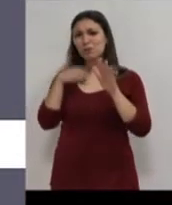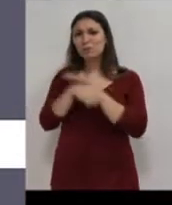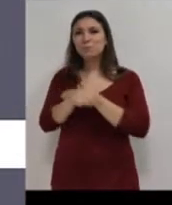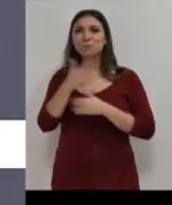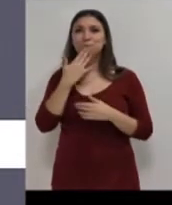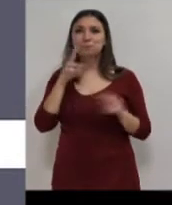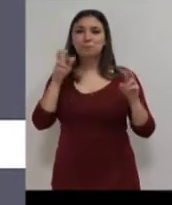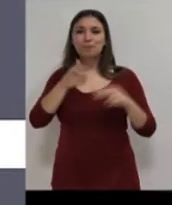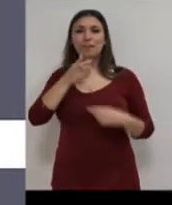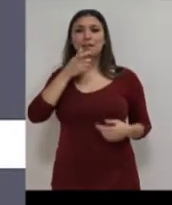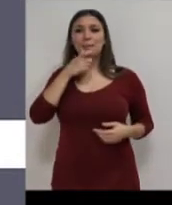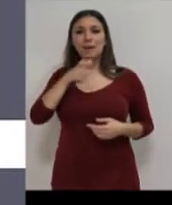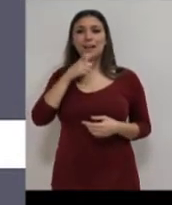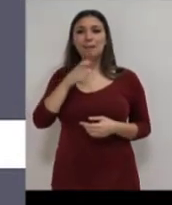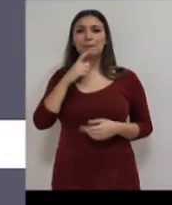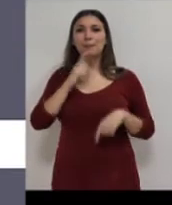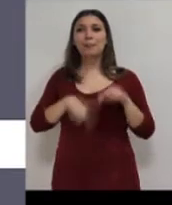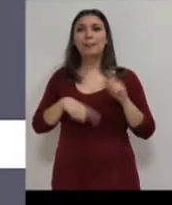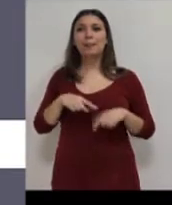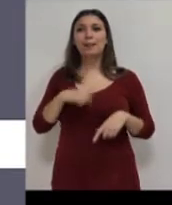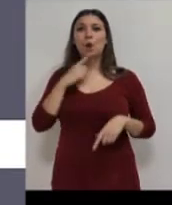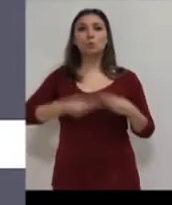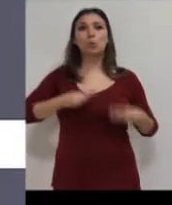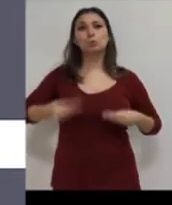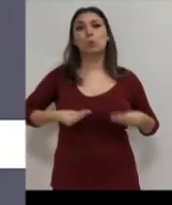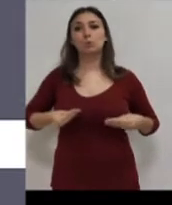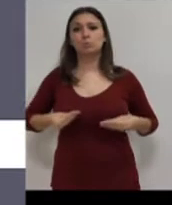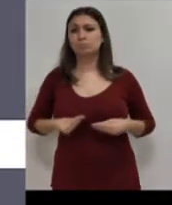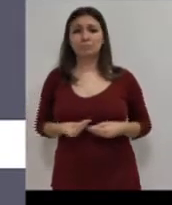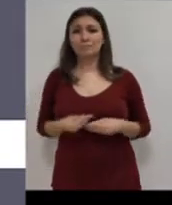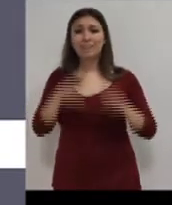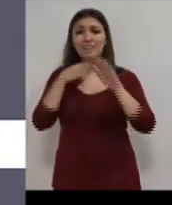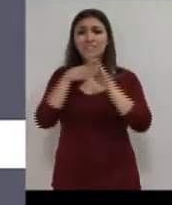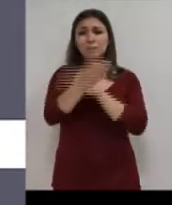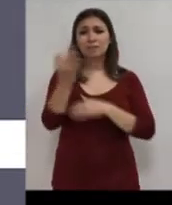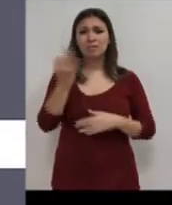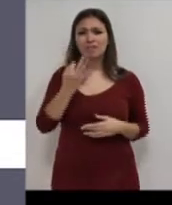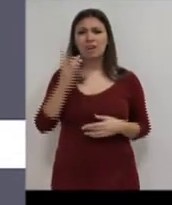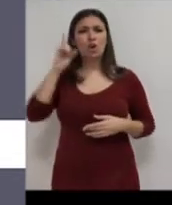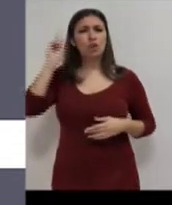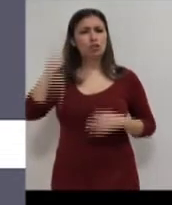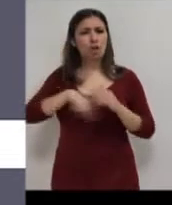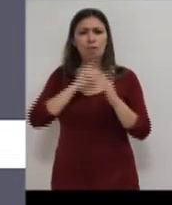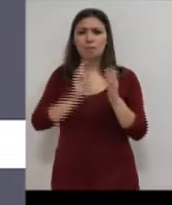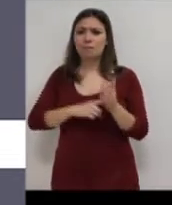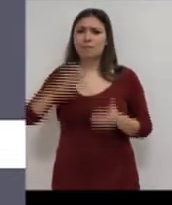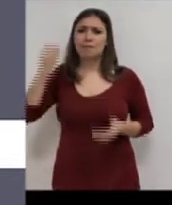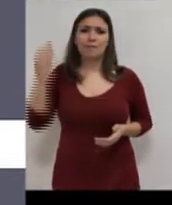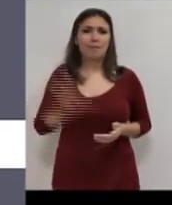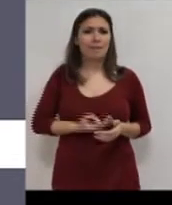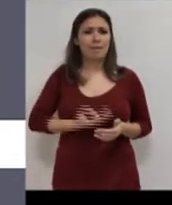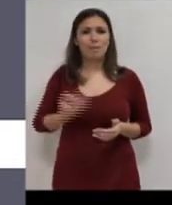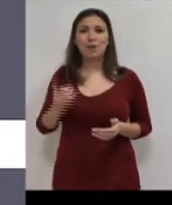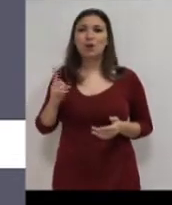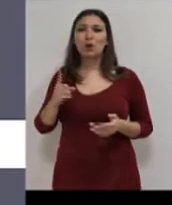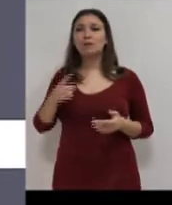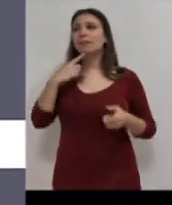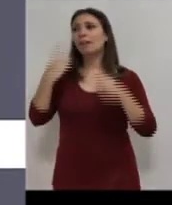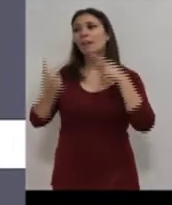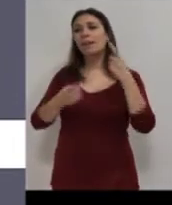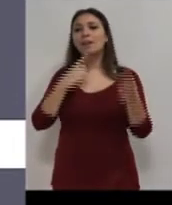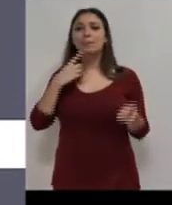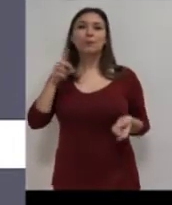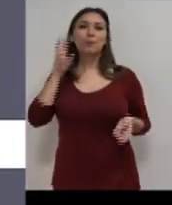Para nosotros el concepto de accesibilidad no va a ser una palabra que use de modo recurrente, puesto que para nosotros accesibilidad es en todos